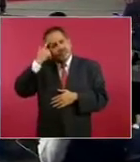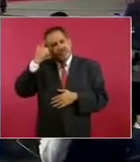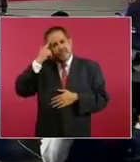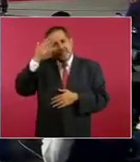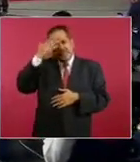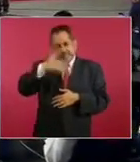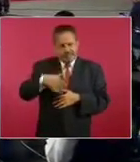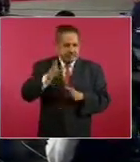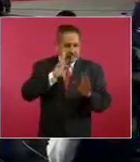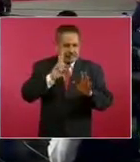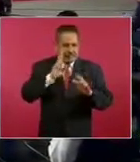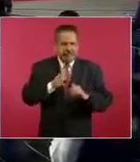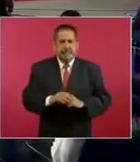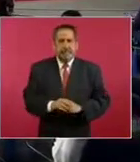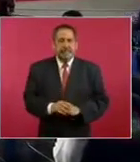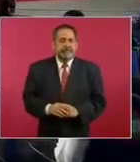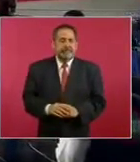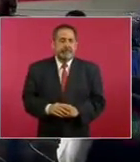sepamos,